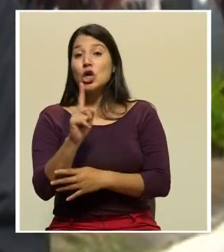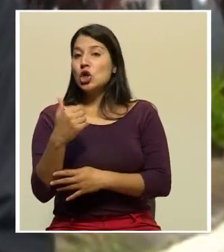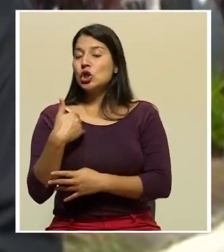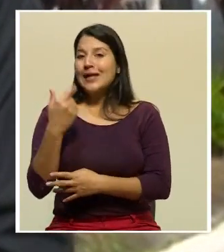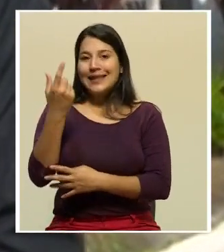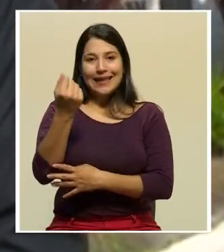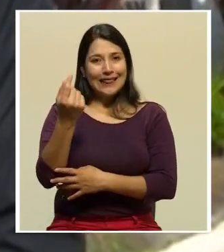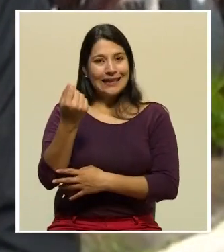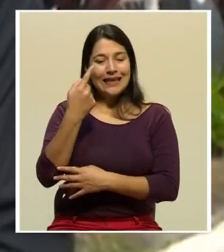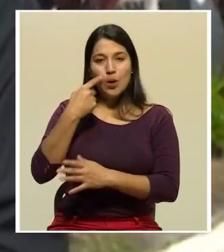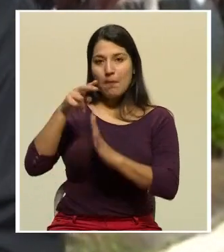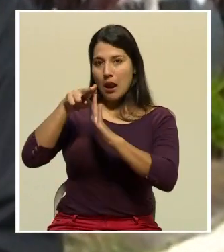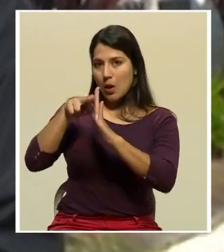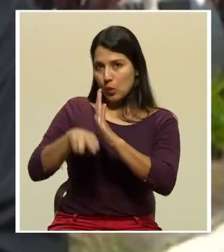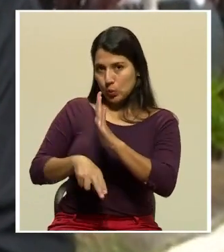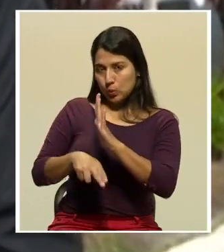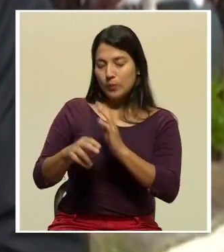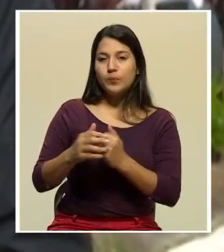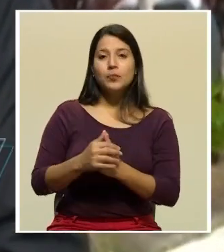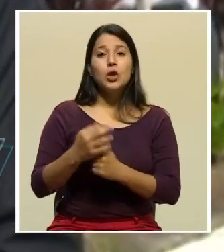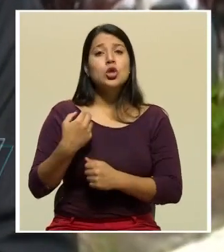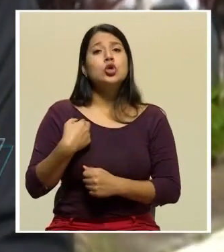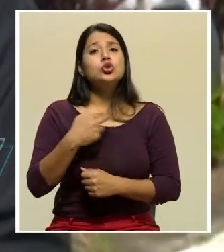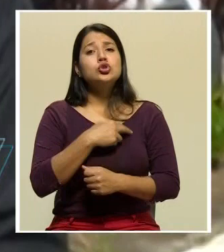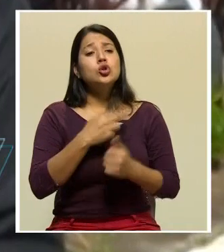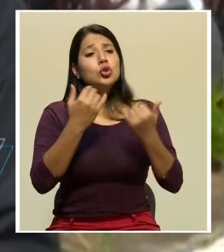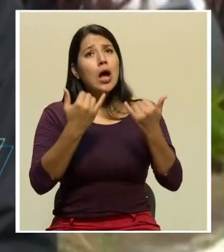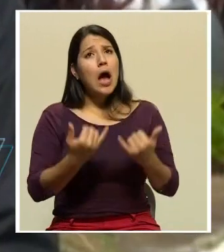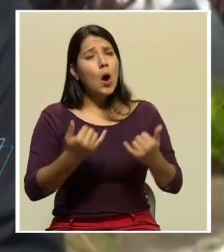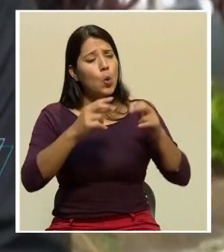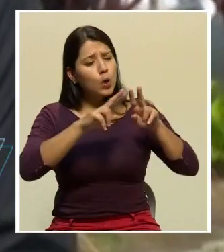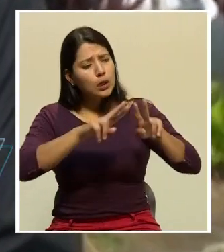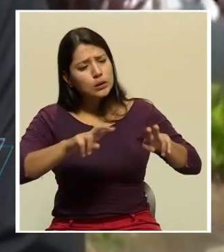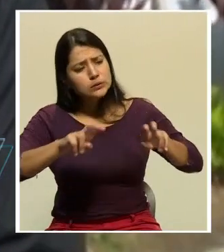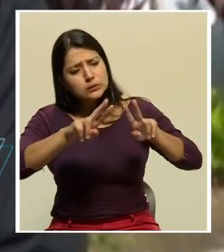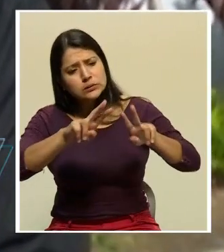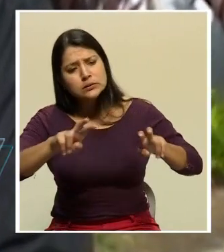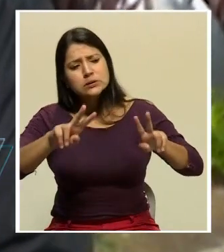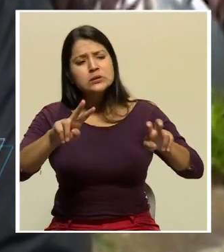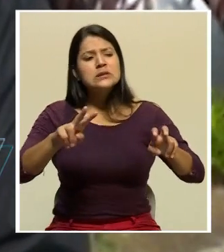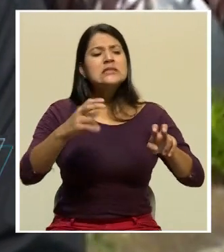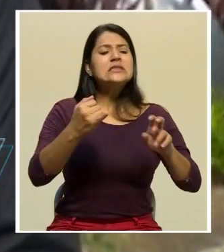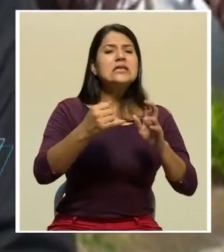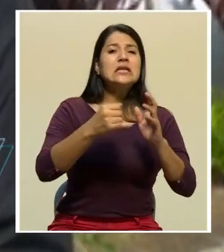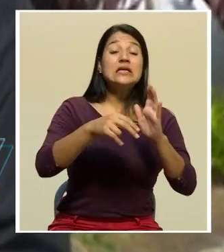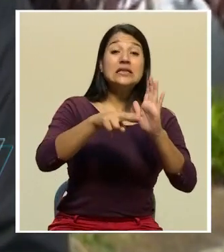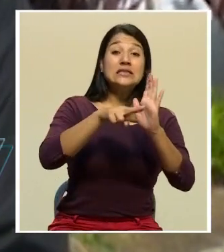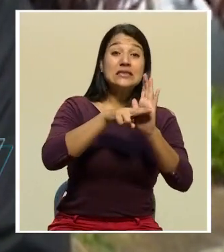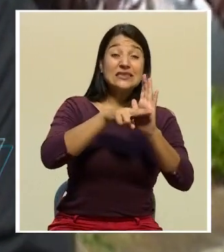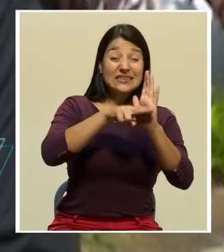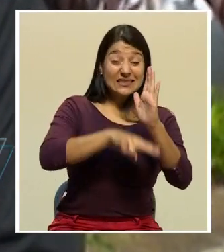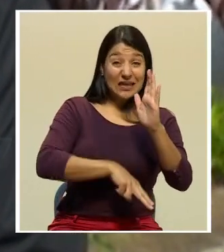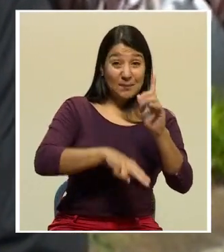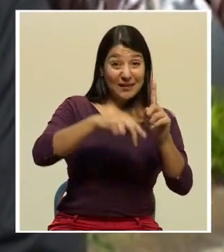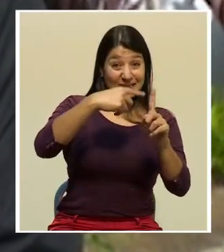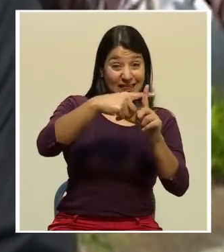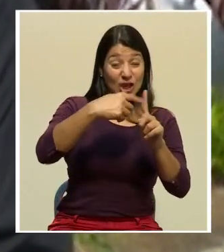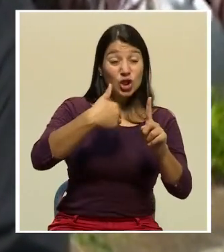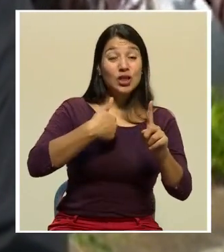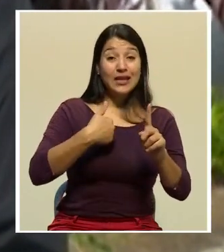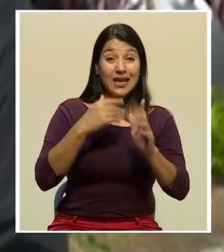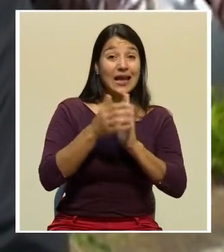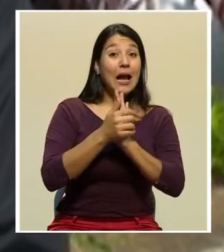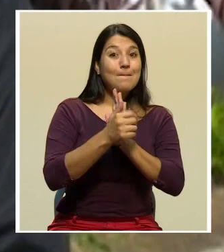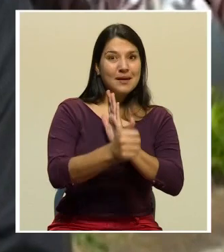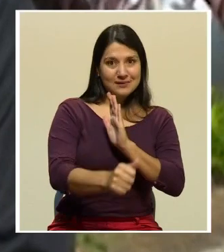realizando estudios de la capacidad que tiene el cementerio. Somos uno de los cementerios más grandes de desamparados. Sin